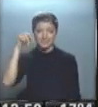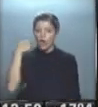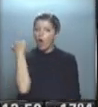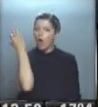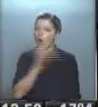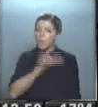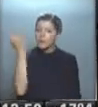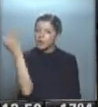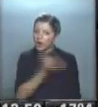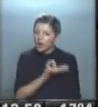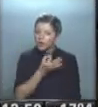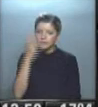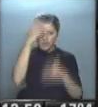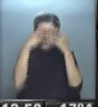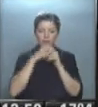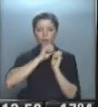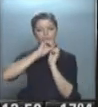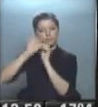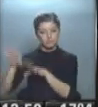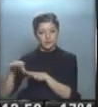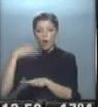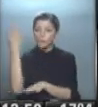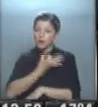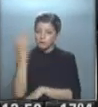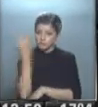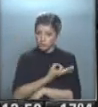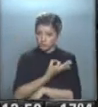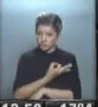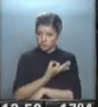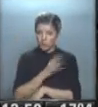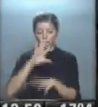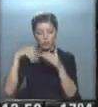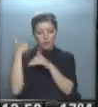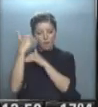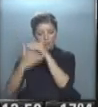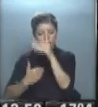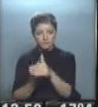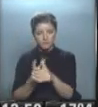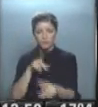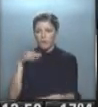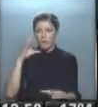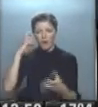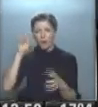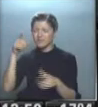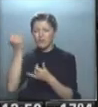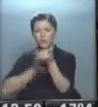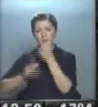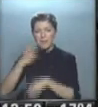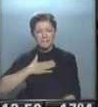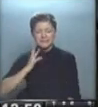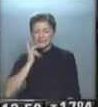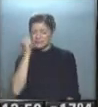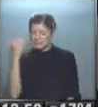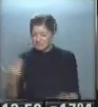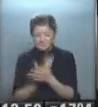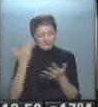de no usar el velo, justamente por visto como un progreso, el sufrimiento de la abuela, en el caso de que la